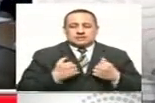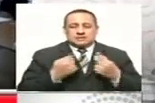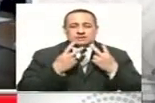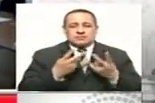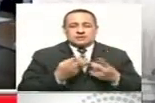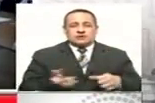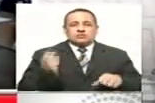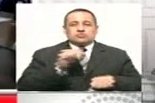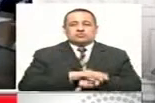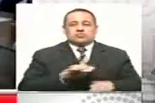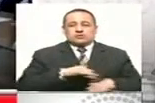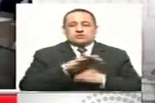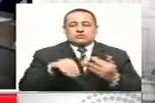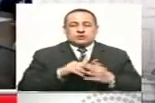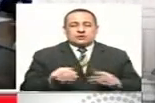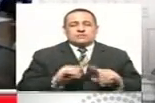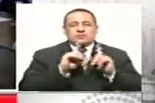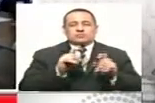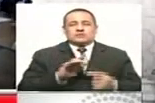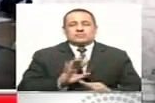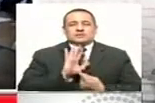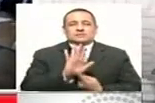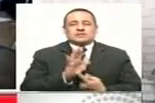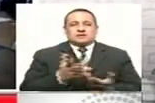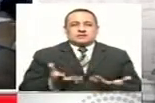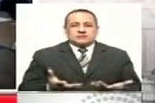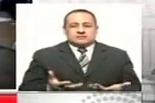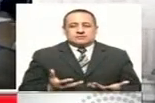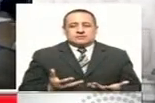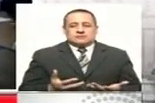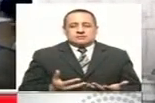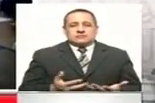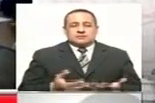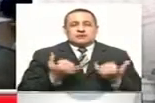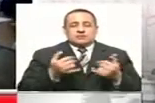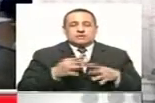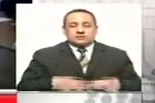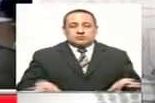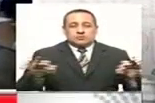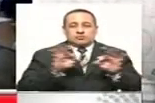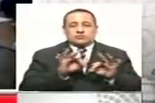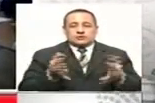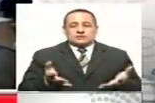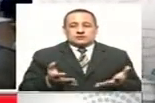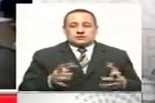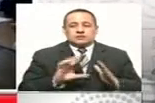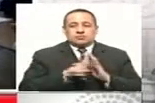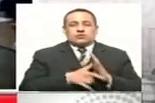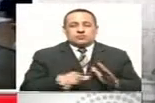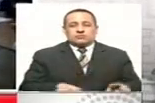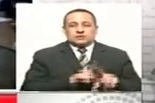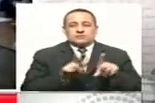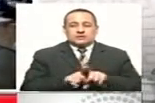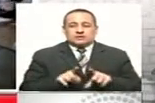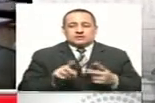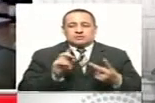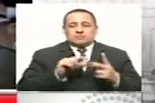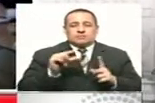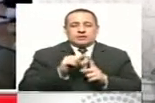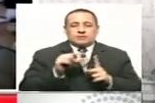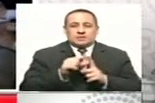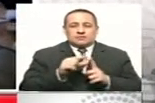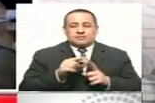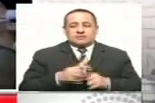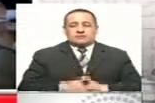respecto a las preguntas planteadas, sería importante. Luego también yo haré uso de la palabra